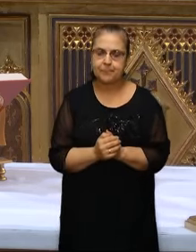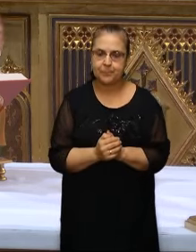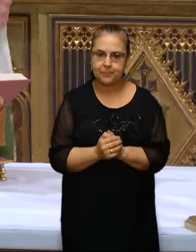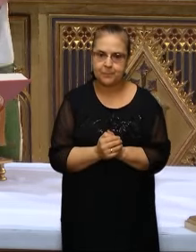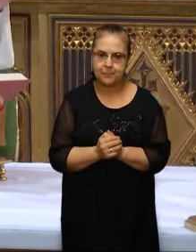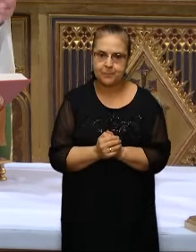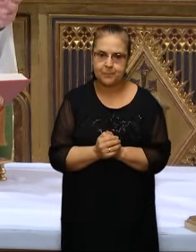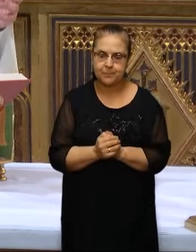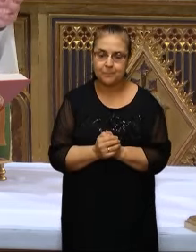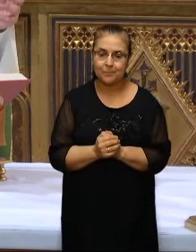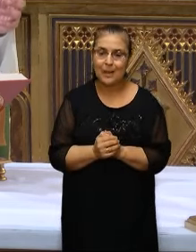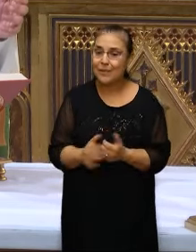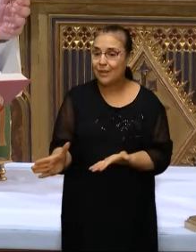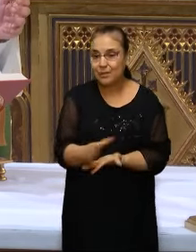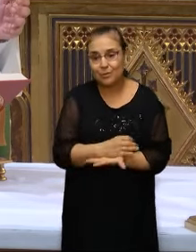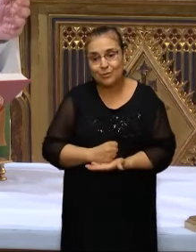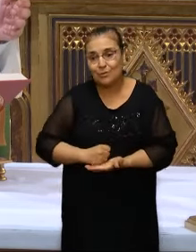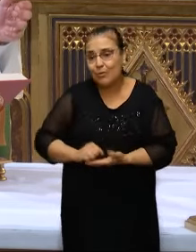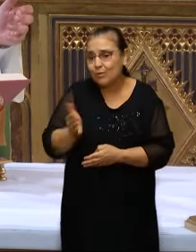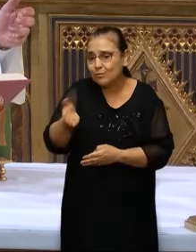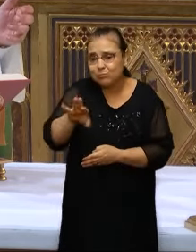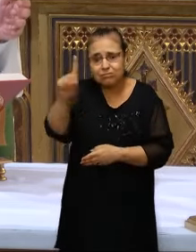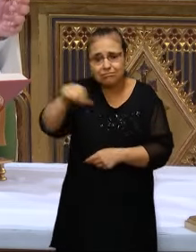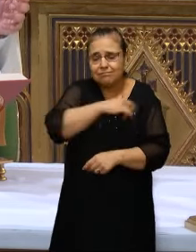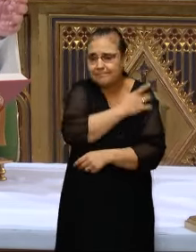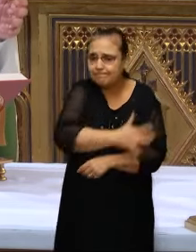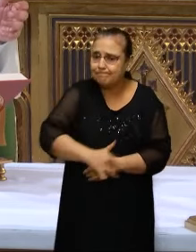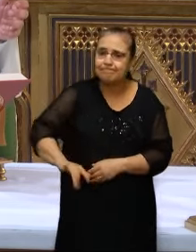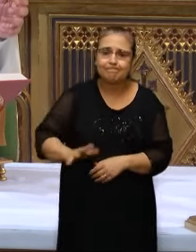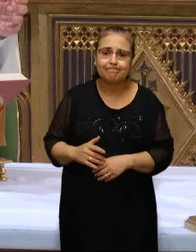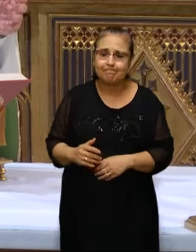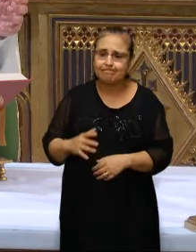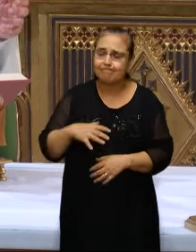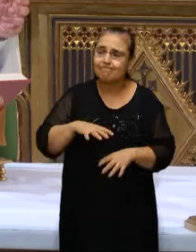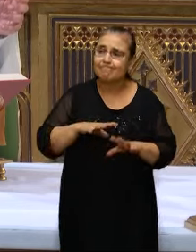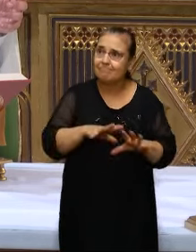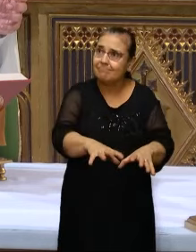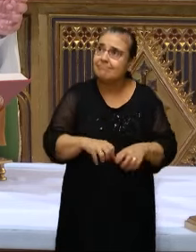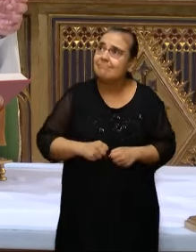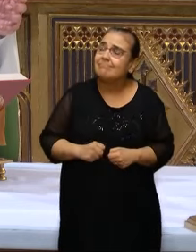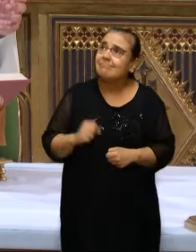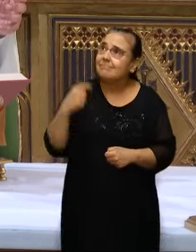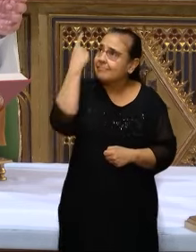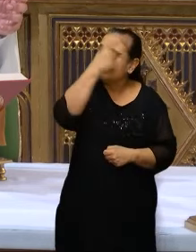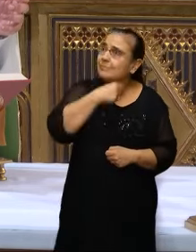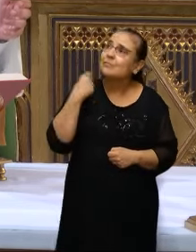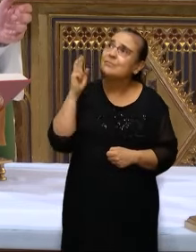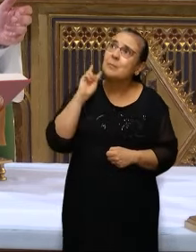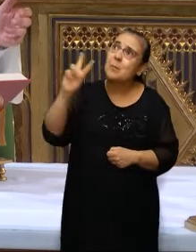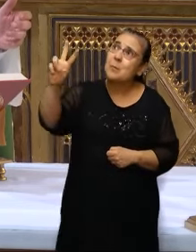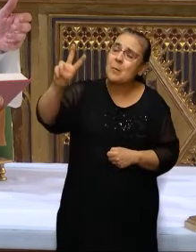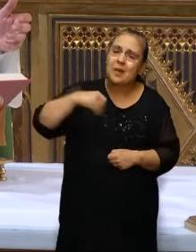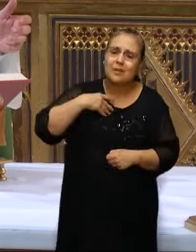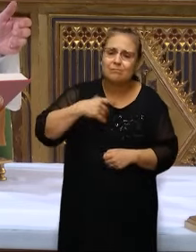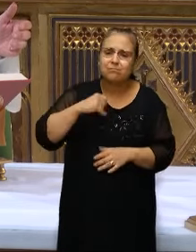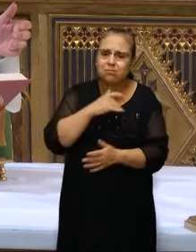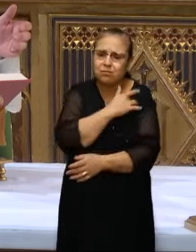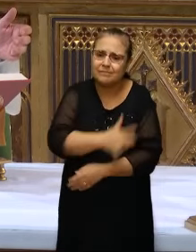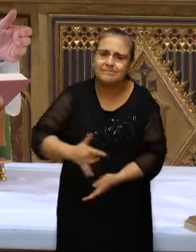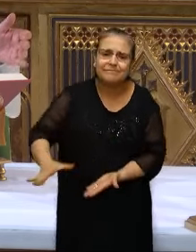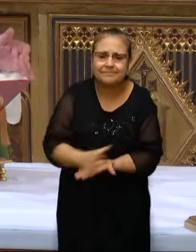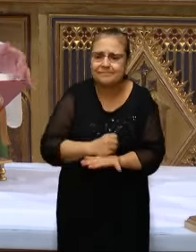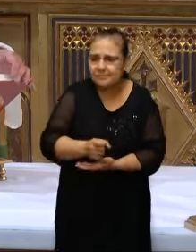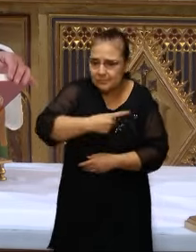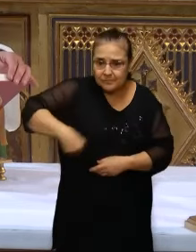pauli Y de todos los que han muerto en tu misericordia admítelo a contemplar la luz de tu rostro ten misericordia de